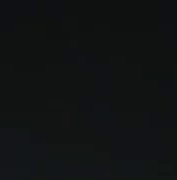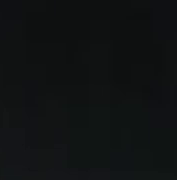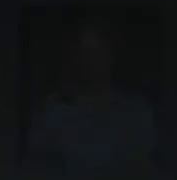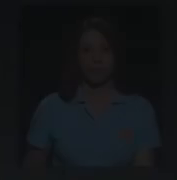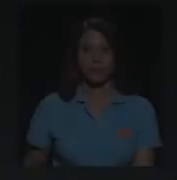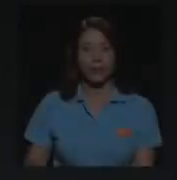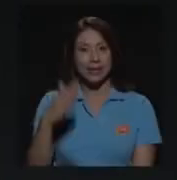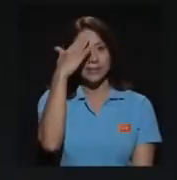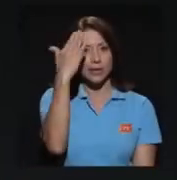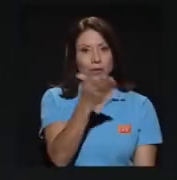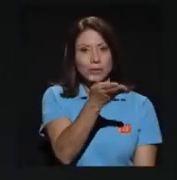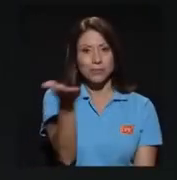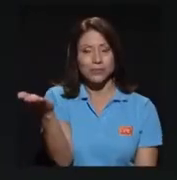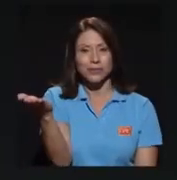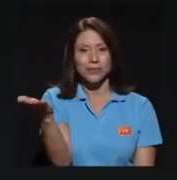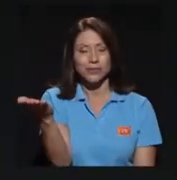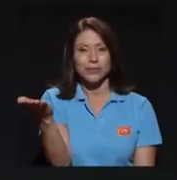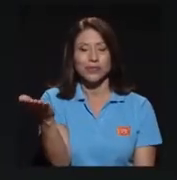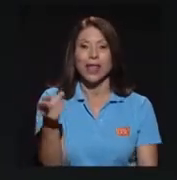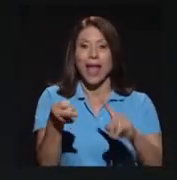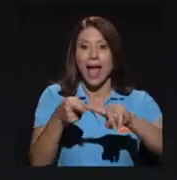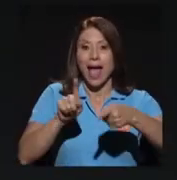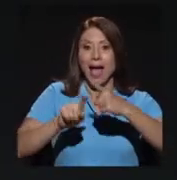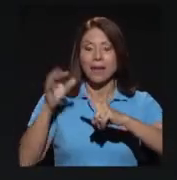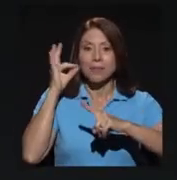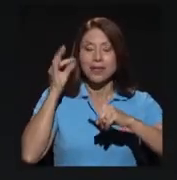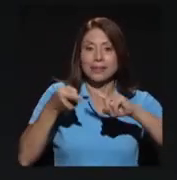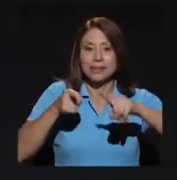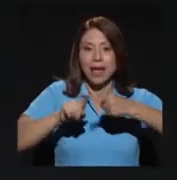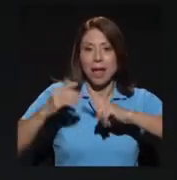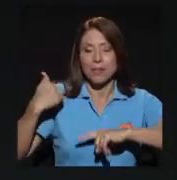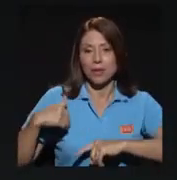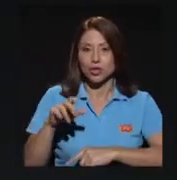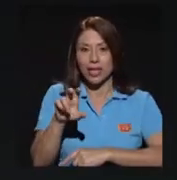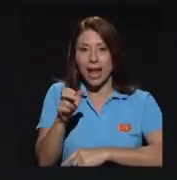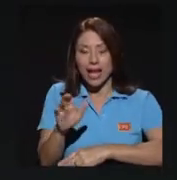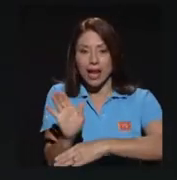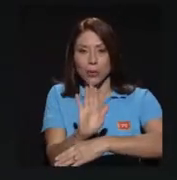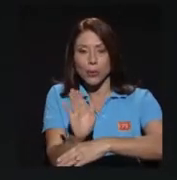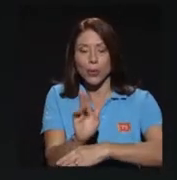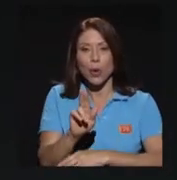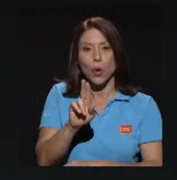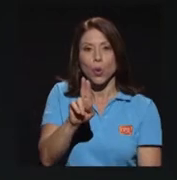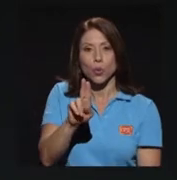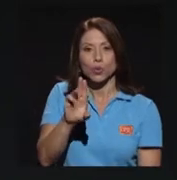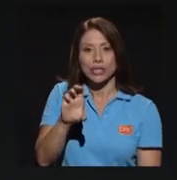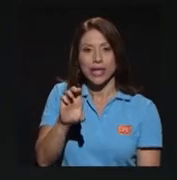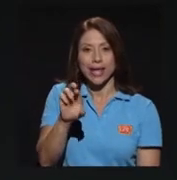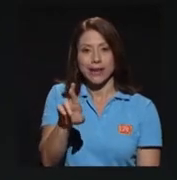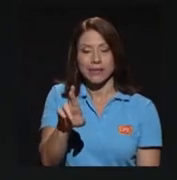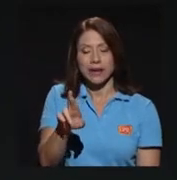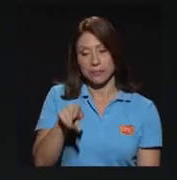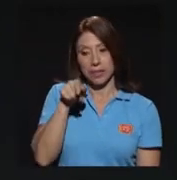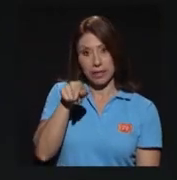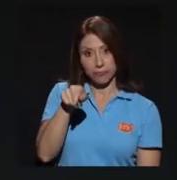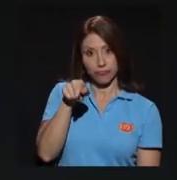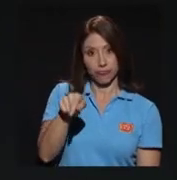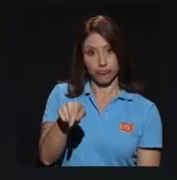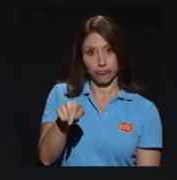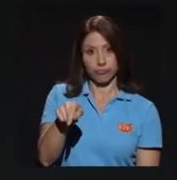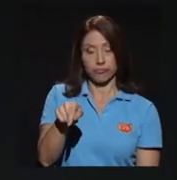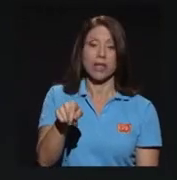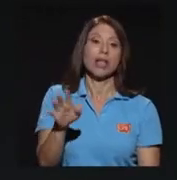los saludamos amigas y amigos de canal o cr este medio televisivo